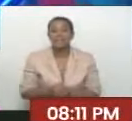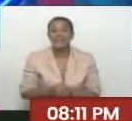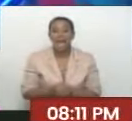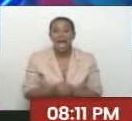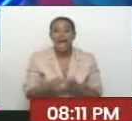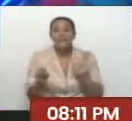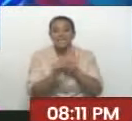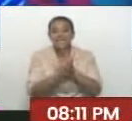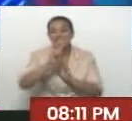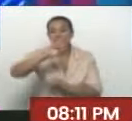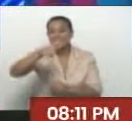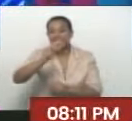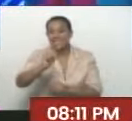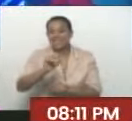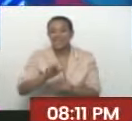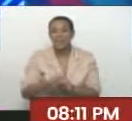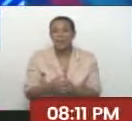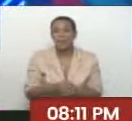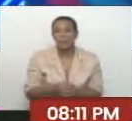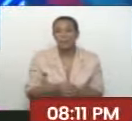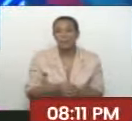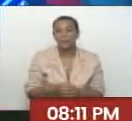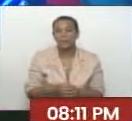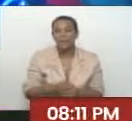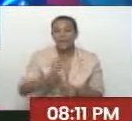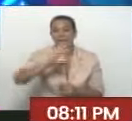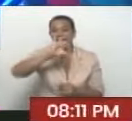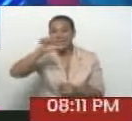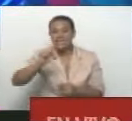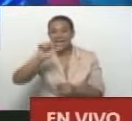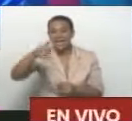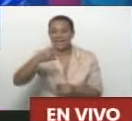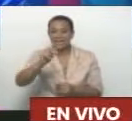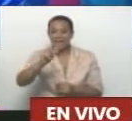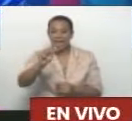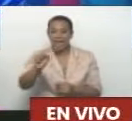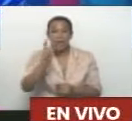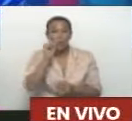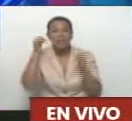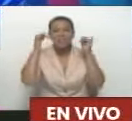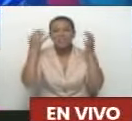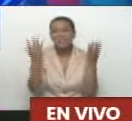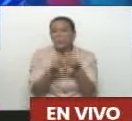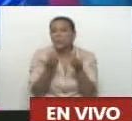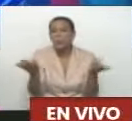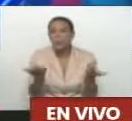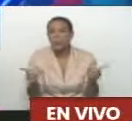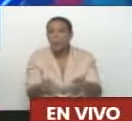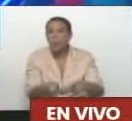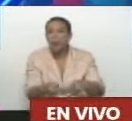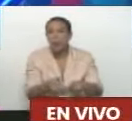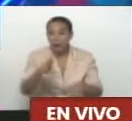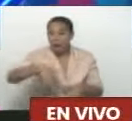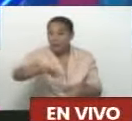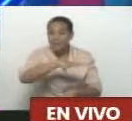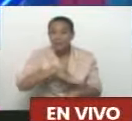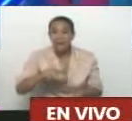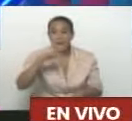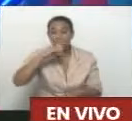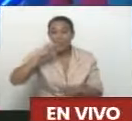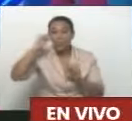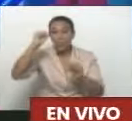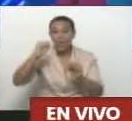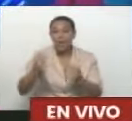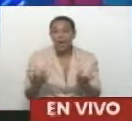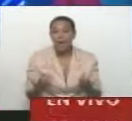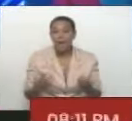dos. Sagitario. Tenemos que celebrar esa fiesta, ¿vale? ¿Dónde vamos a hacer la rumba? Aquí. ¿Aquí mismo? Aquí.